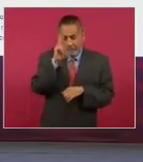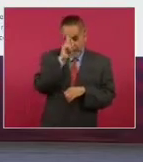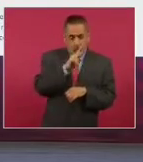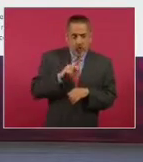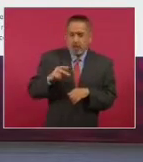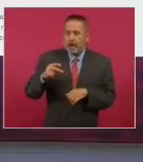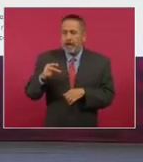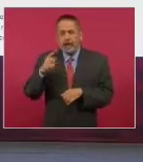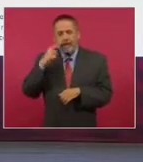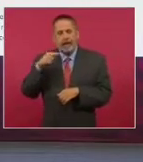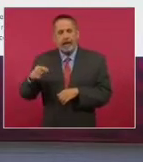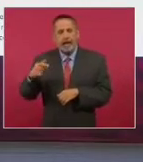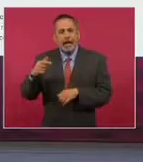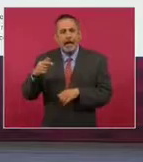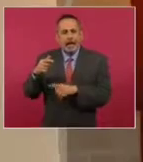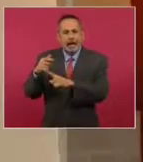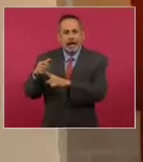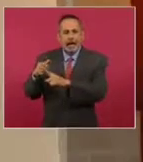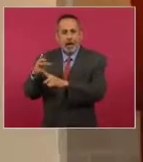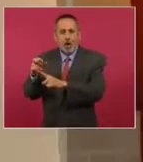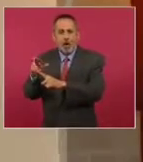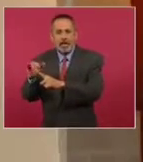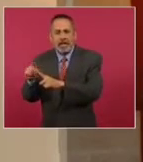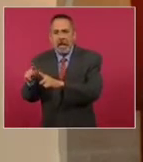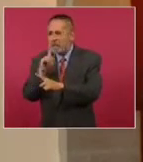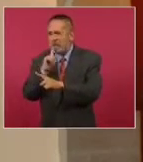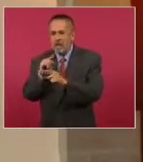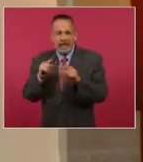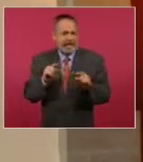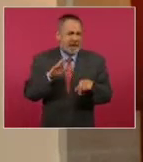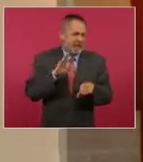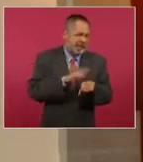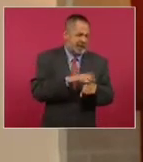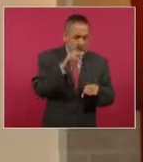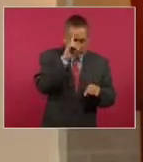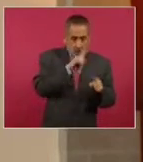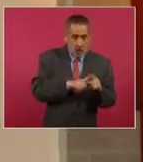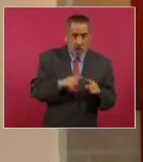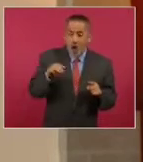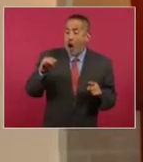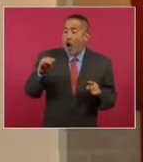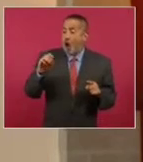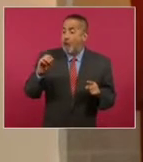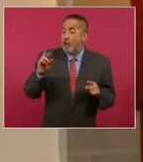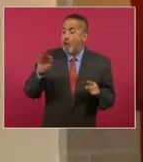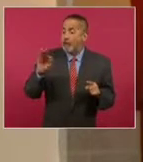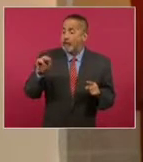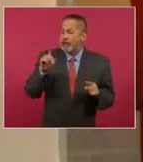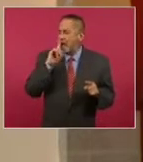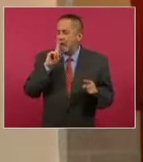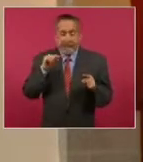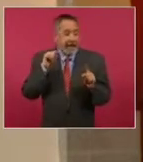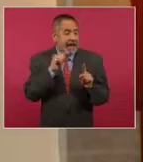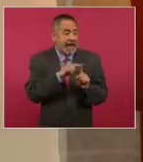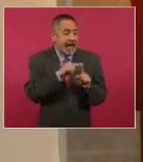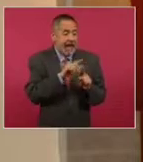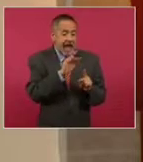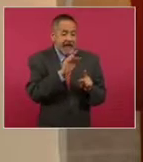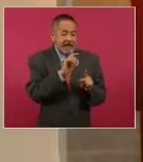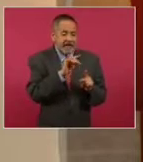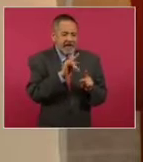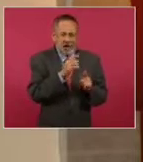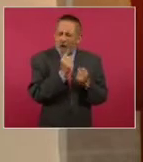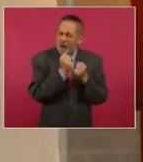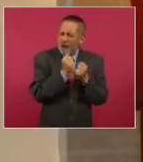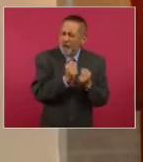la heroína y 100 veces más que la morfina, causa en muy poco tiempo